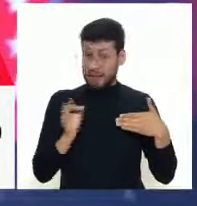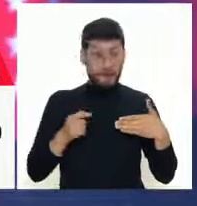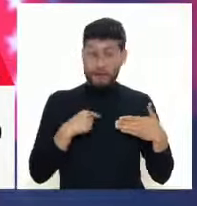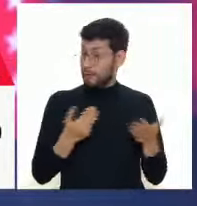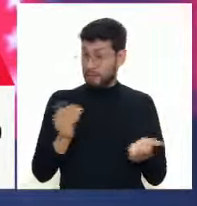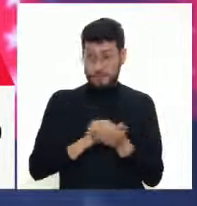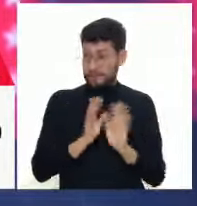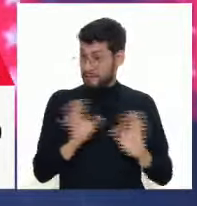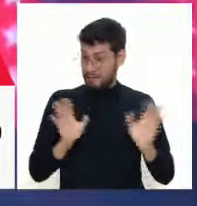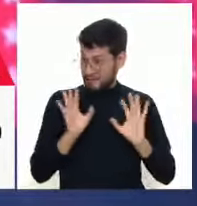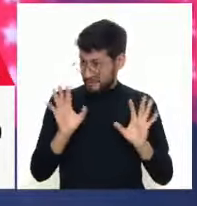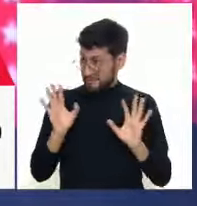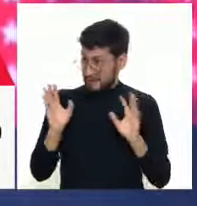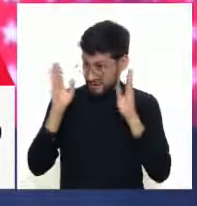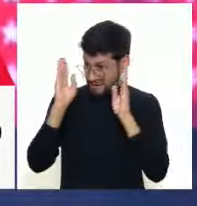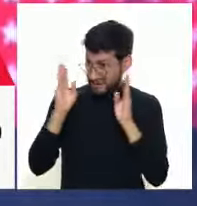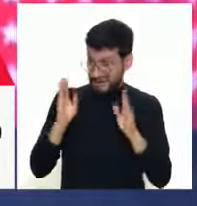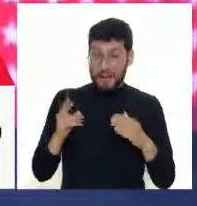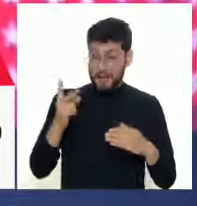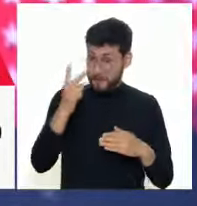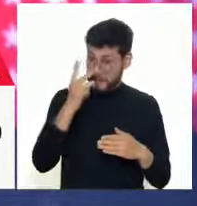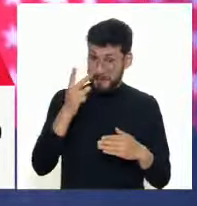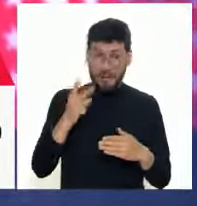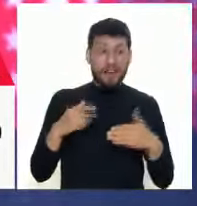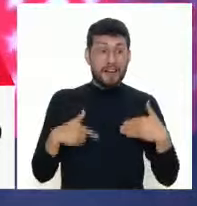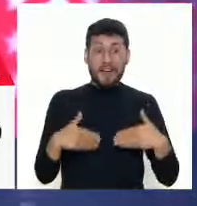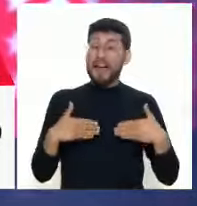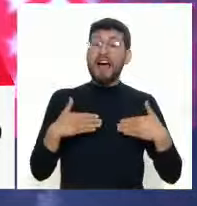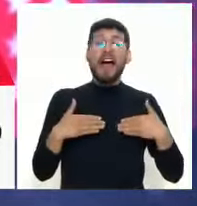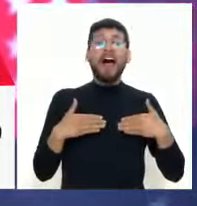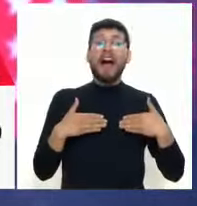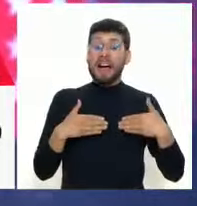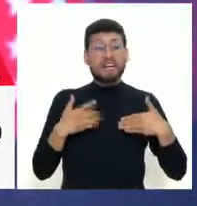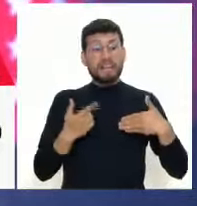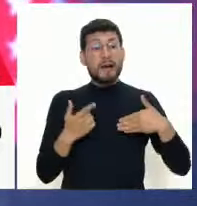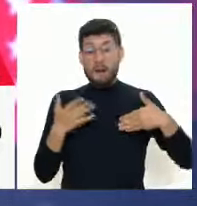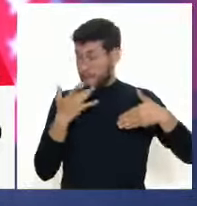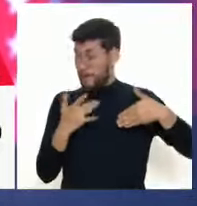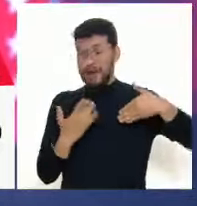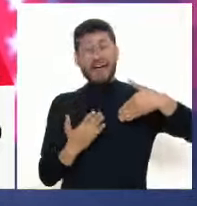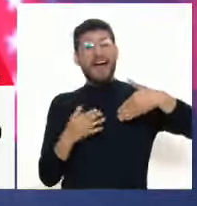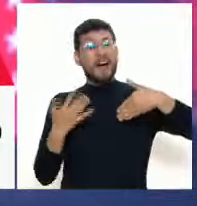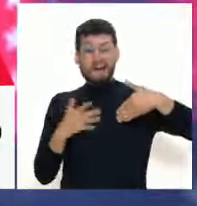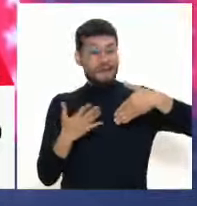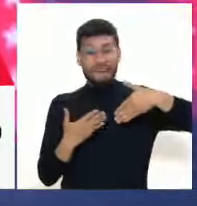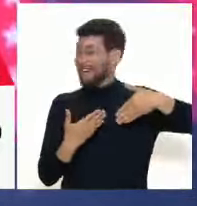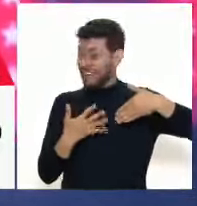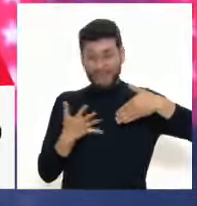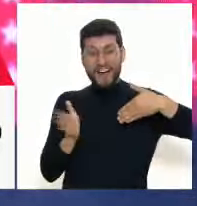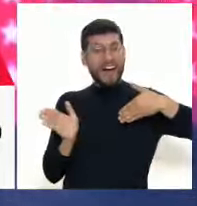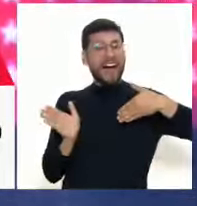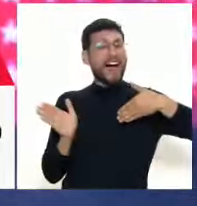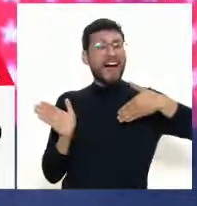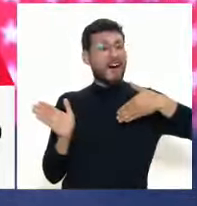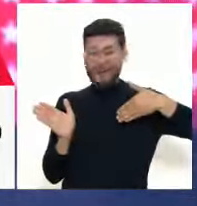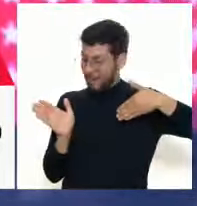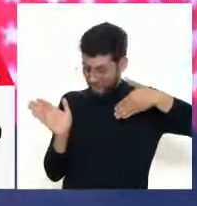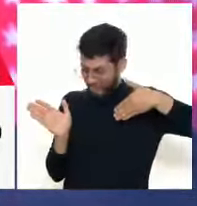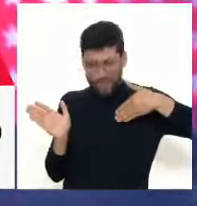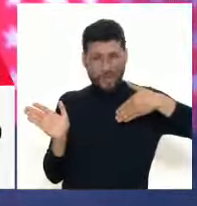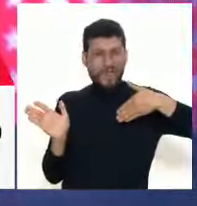lo voy a repetir de nuevo, ¿ah? Van a ver que este lado está vacío y que no hay nada adentro.